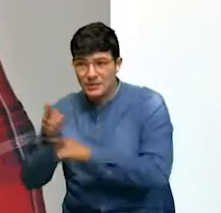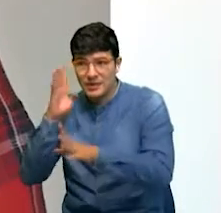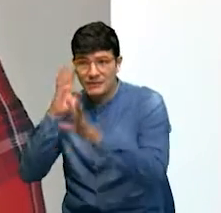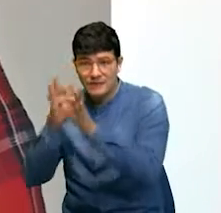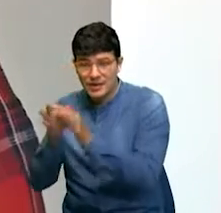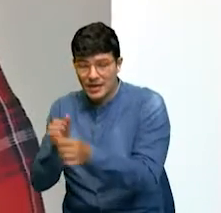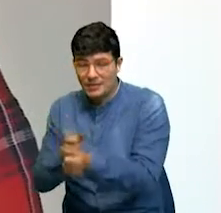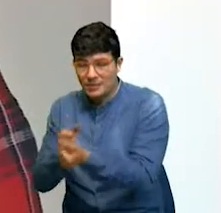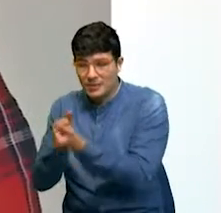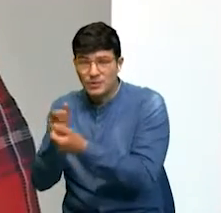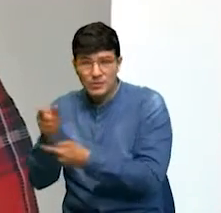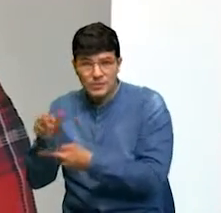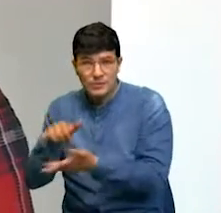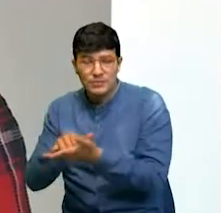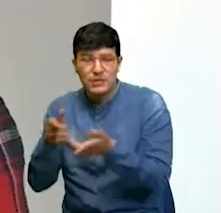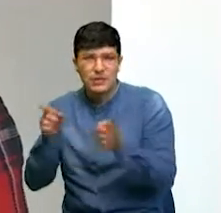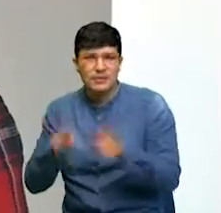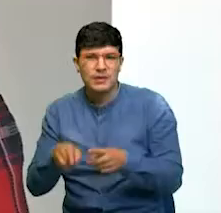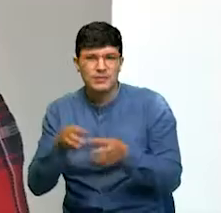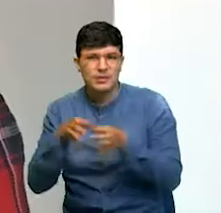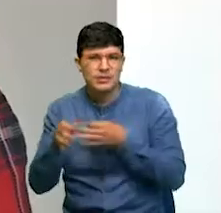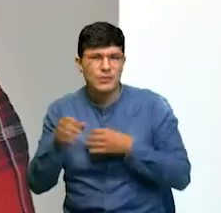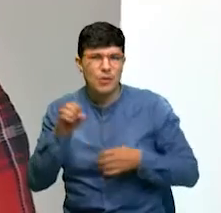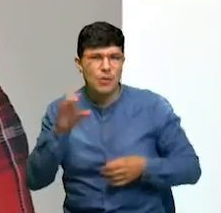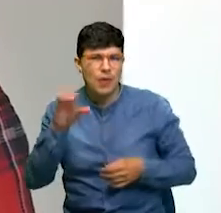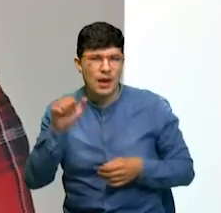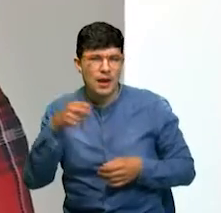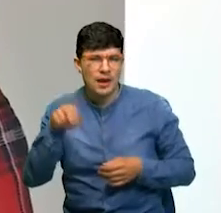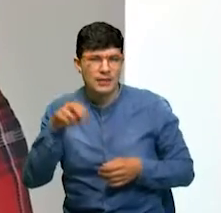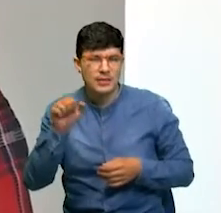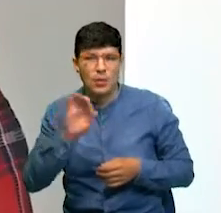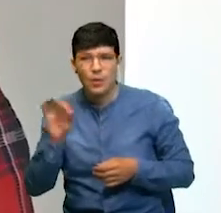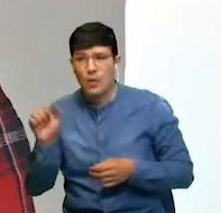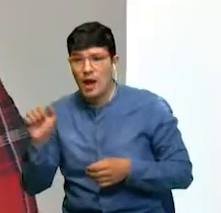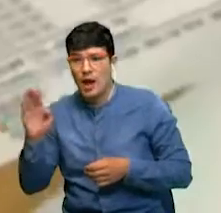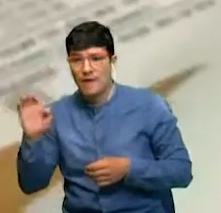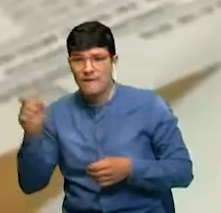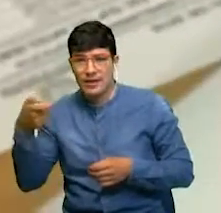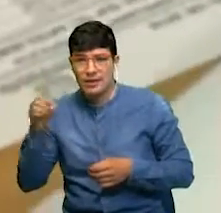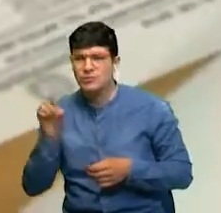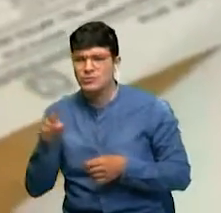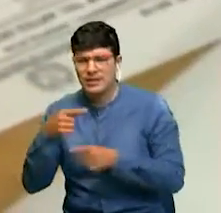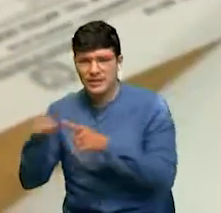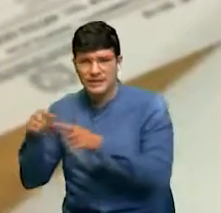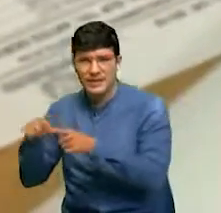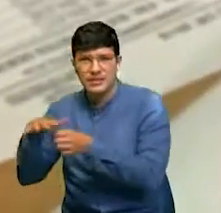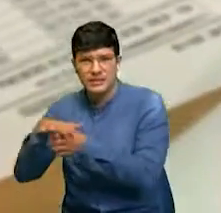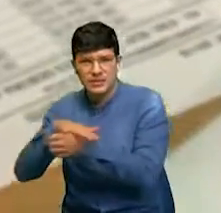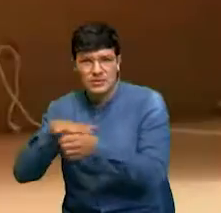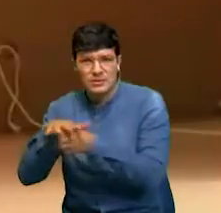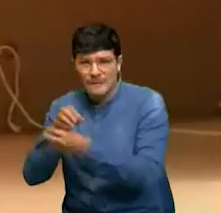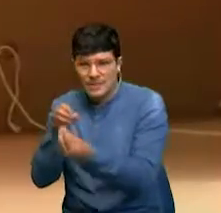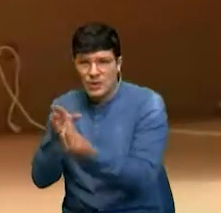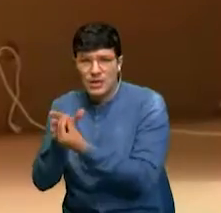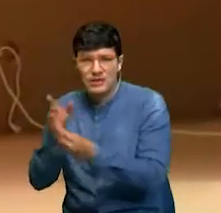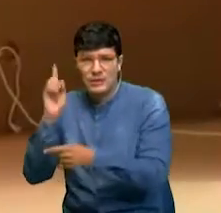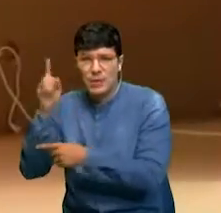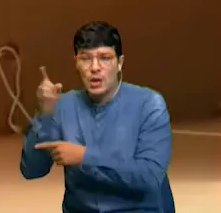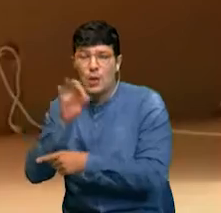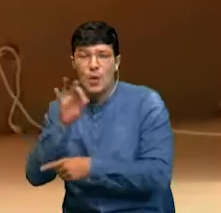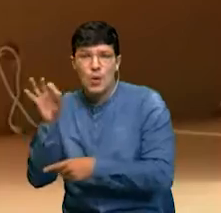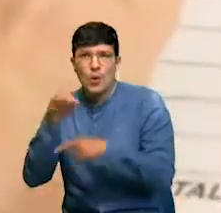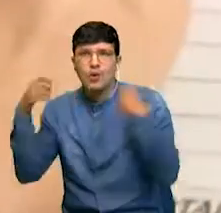incluso como cagna y ábrego en donde hay situaciones relacionadas con con violencia política o por lo menos con